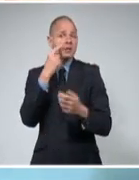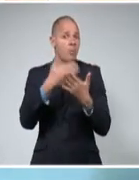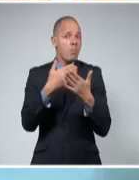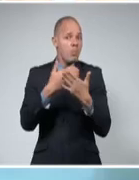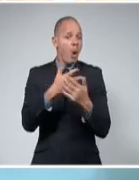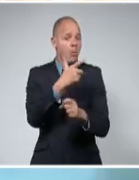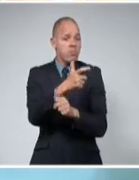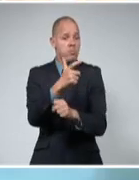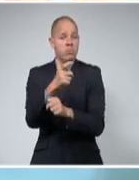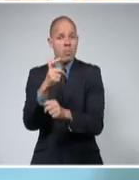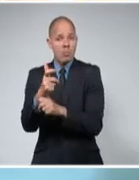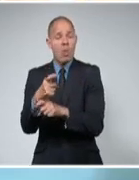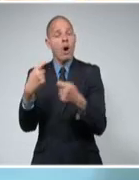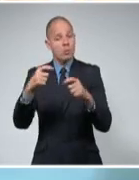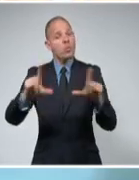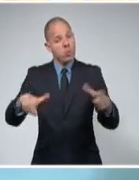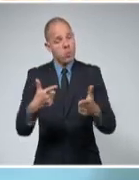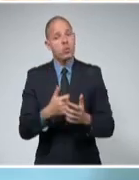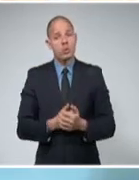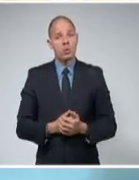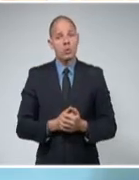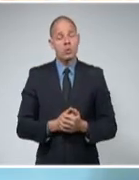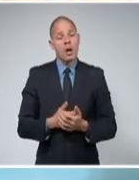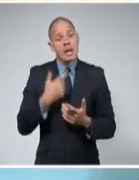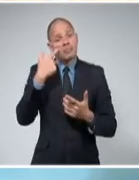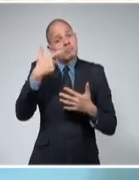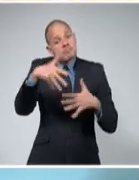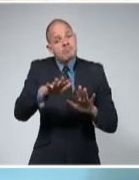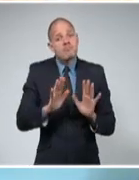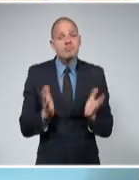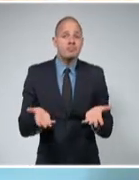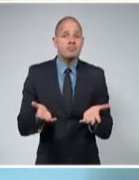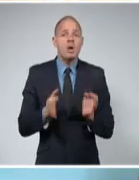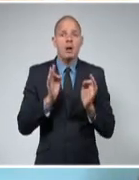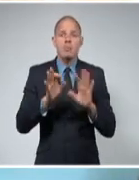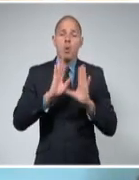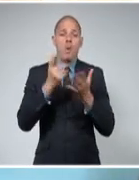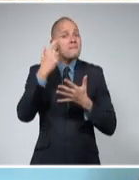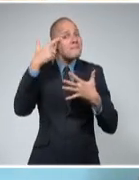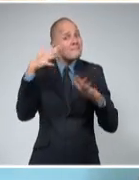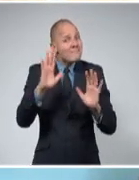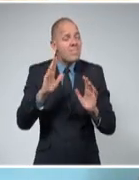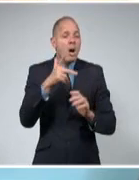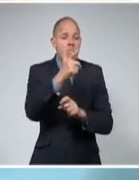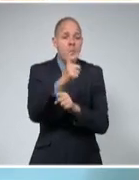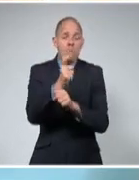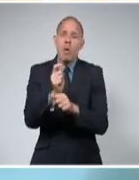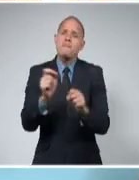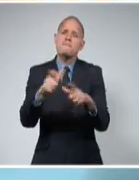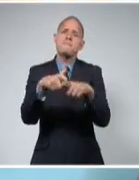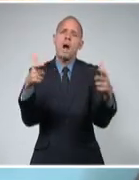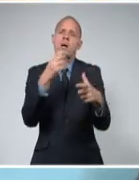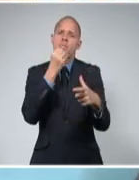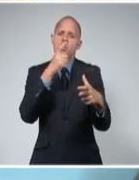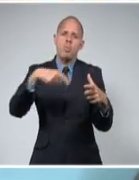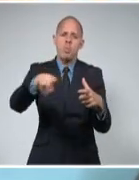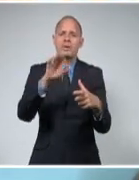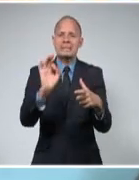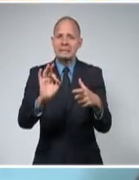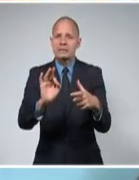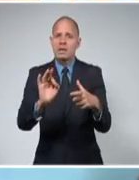proceso de vacunación. Y nuestras expectativas son vacunar a un gran porciento de la población que permita, mediante